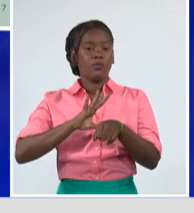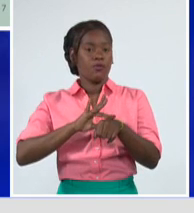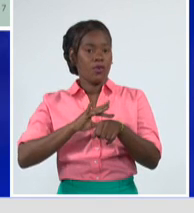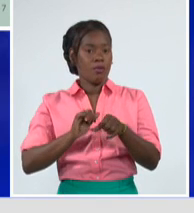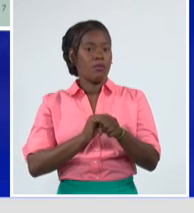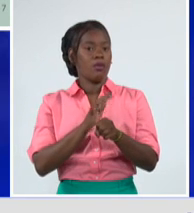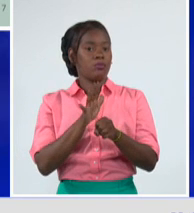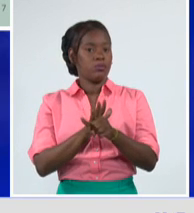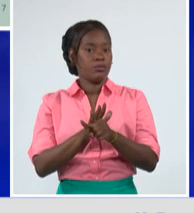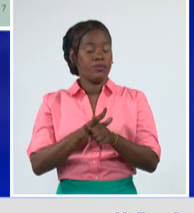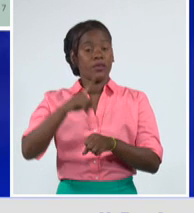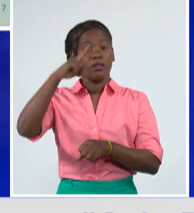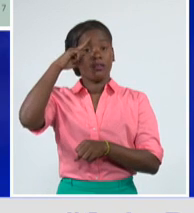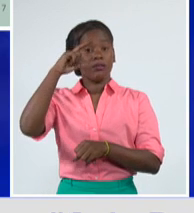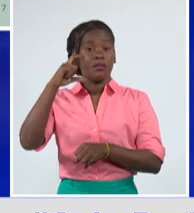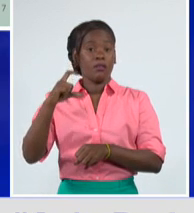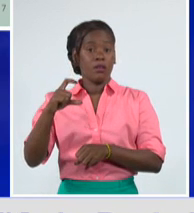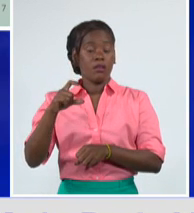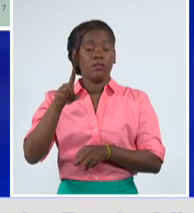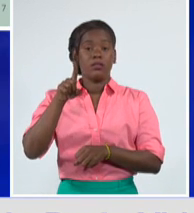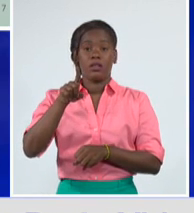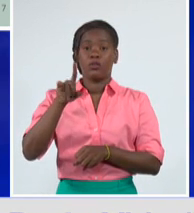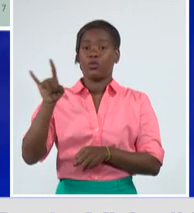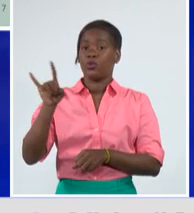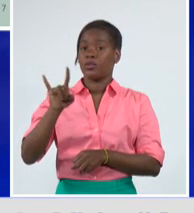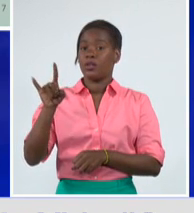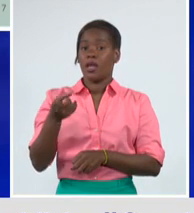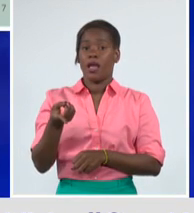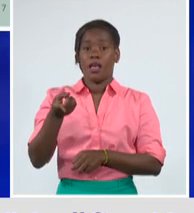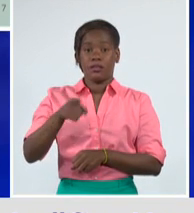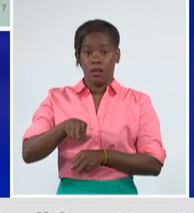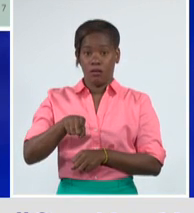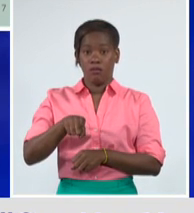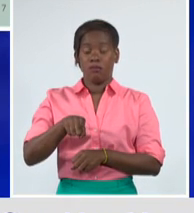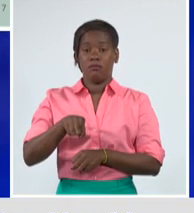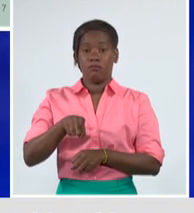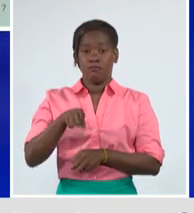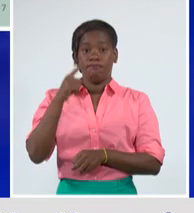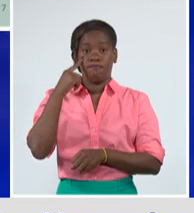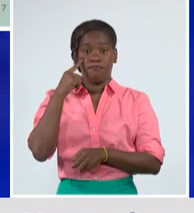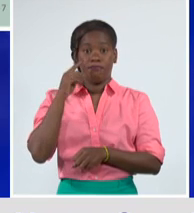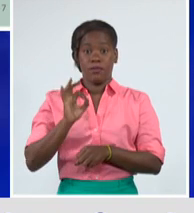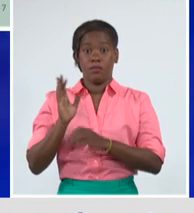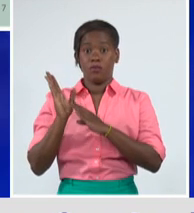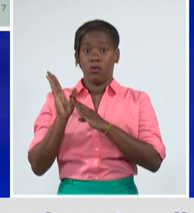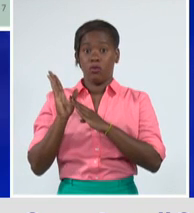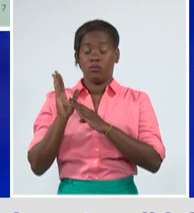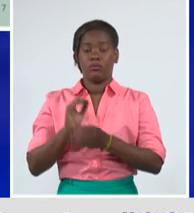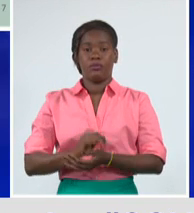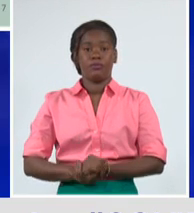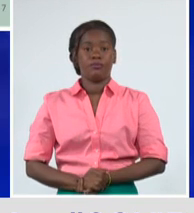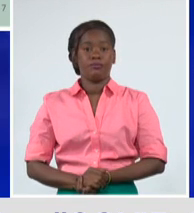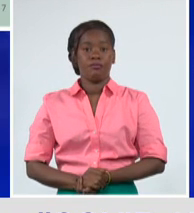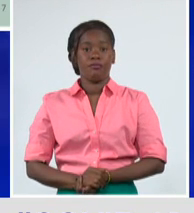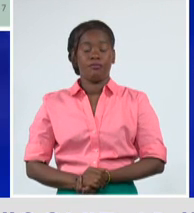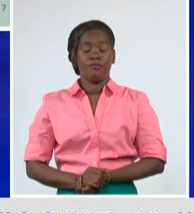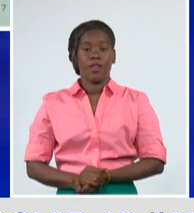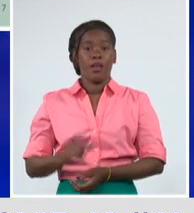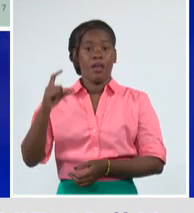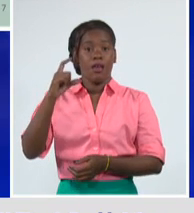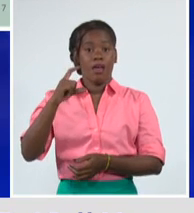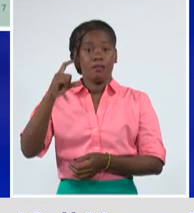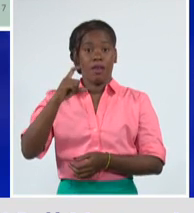de Santa Clara con 199 ayer es el de la cifra mayor. Caibarien 44, Sagua la